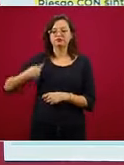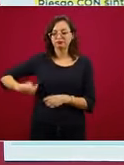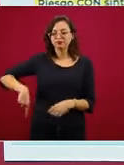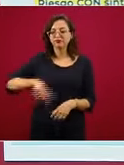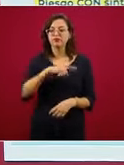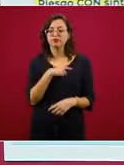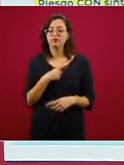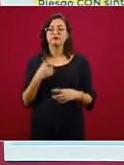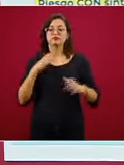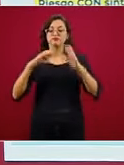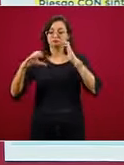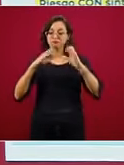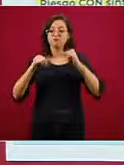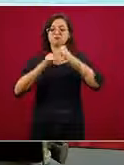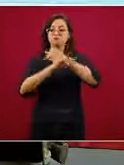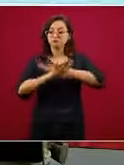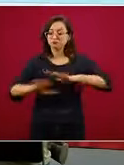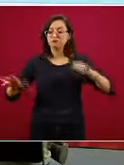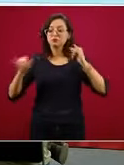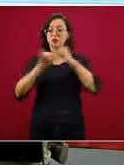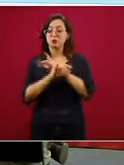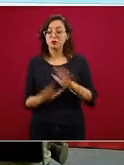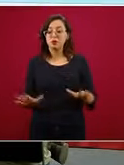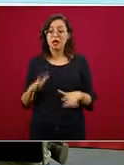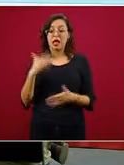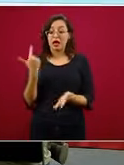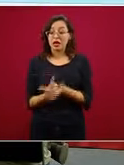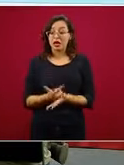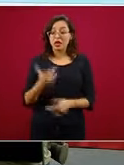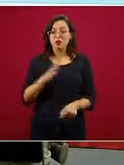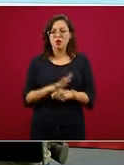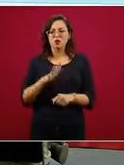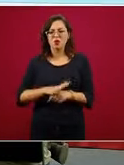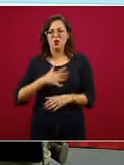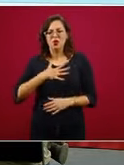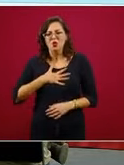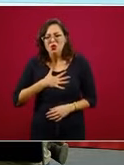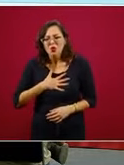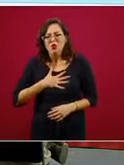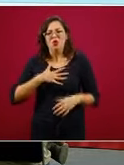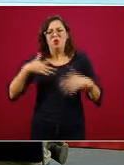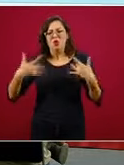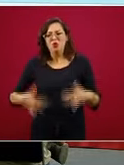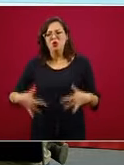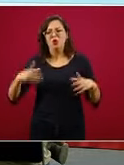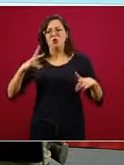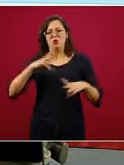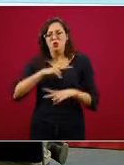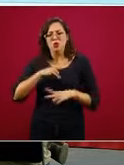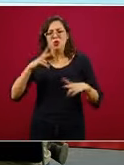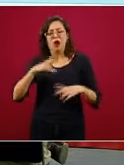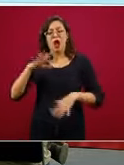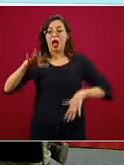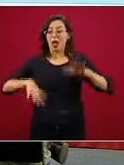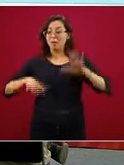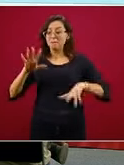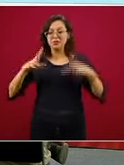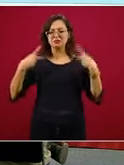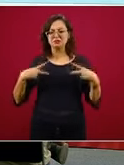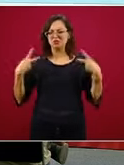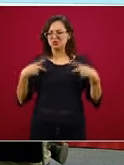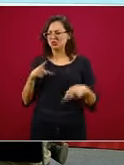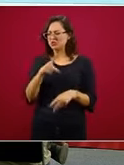en la comunicación de riesgo de hablar sobre los signos de alarma, dolor de pecho, dificultad para respirar, muchas veces cuando ya